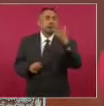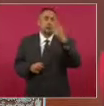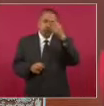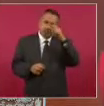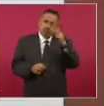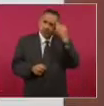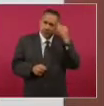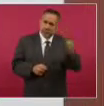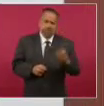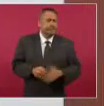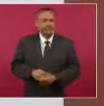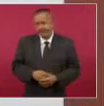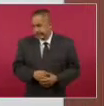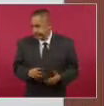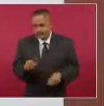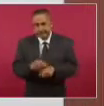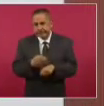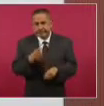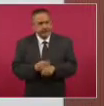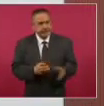México en toda su historia.